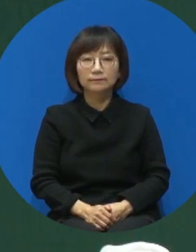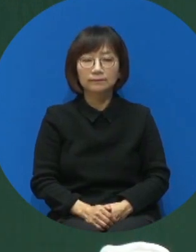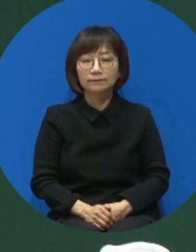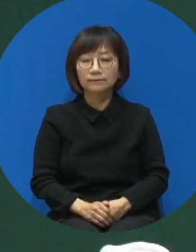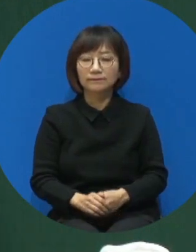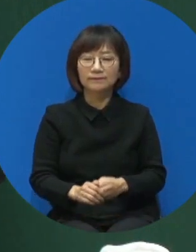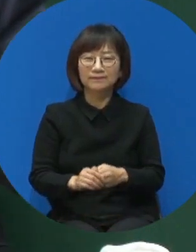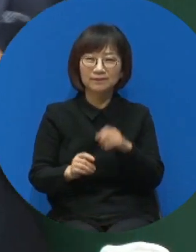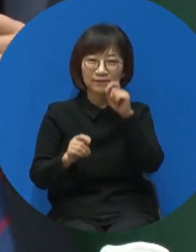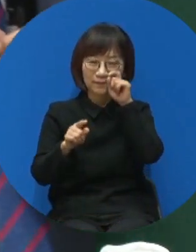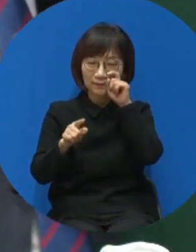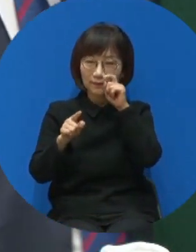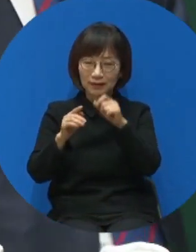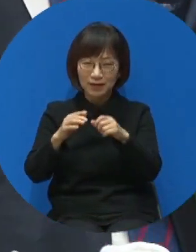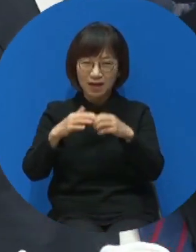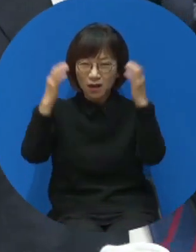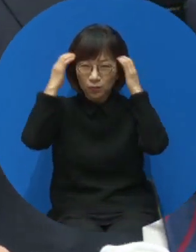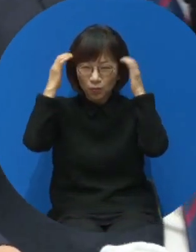pero sandro